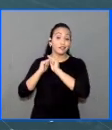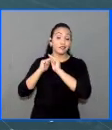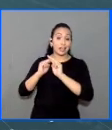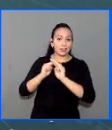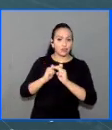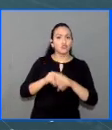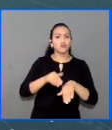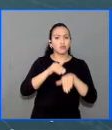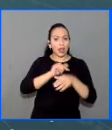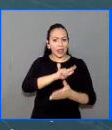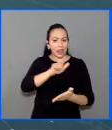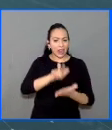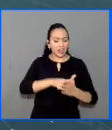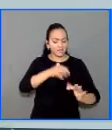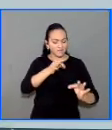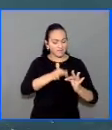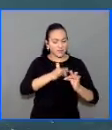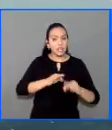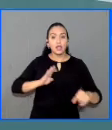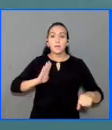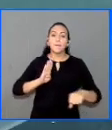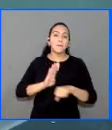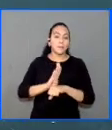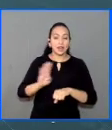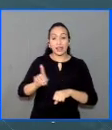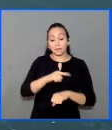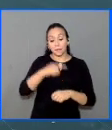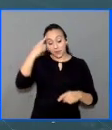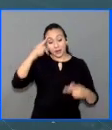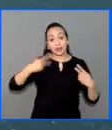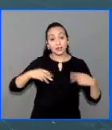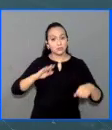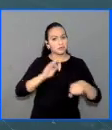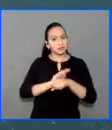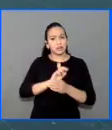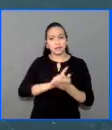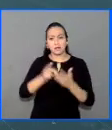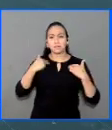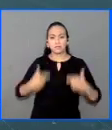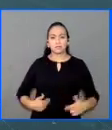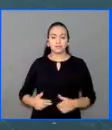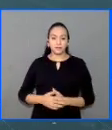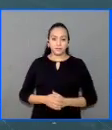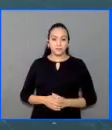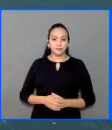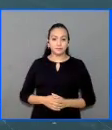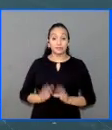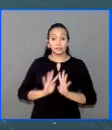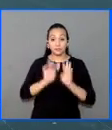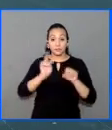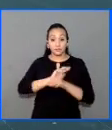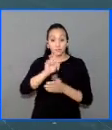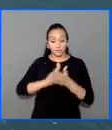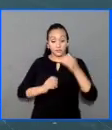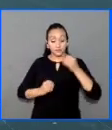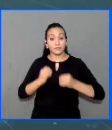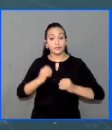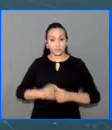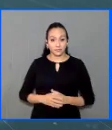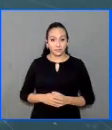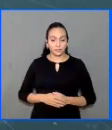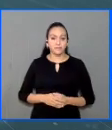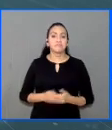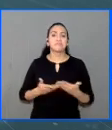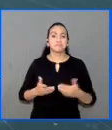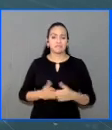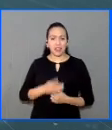y protegiendo derechos humanos. El Consejo de la Judicatura Federal se comprometió a